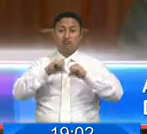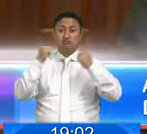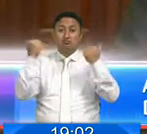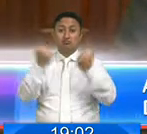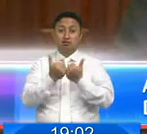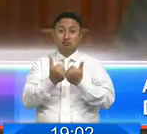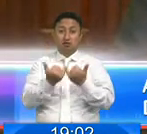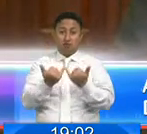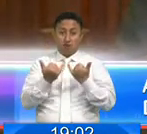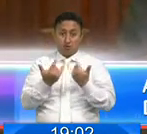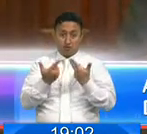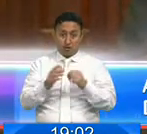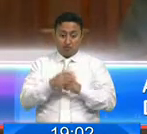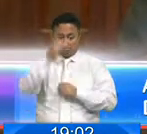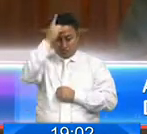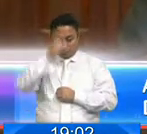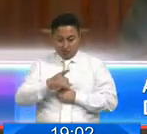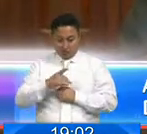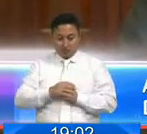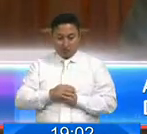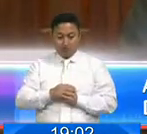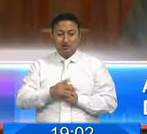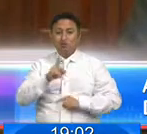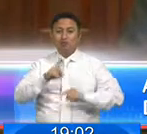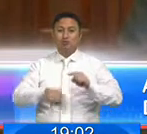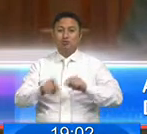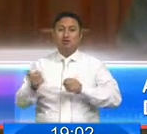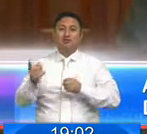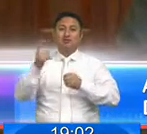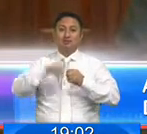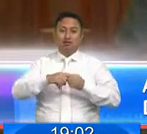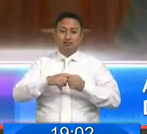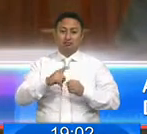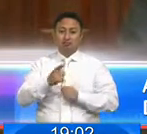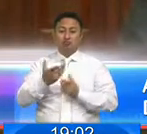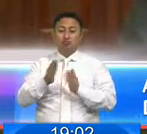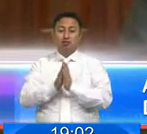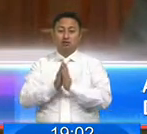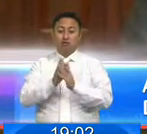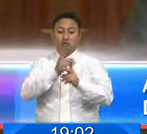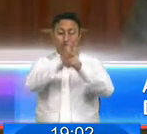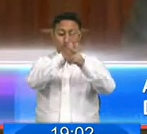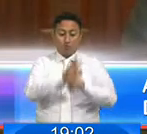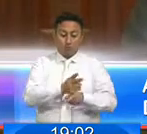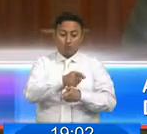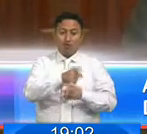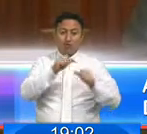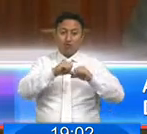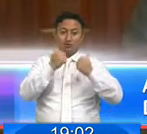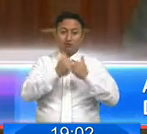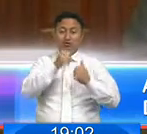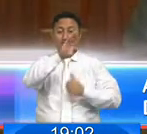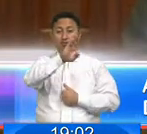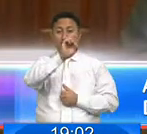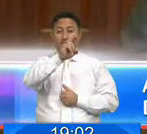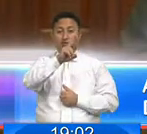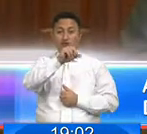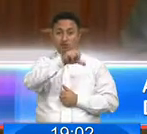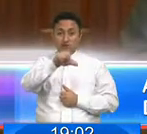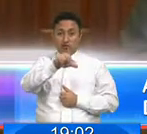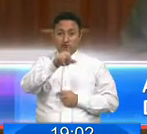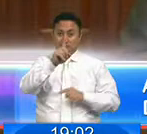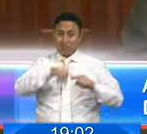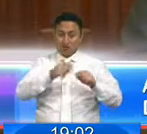Nacional resolviera declarar como improcedente el pedido de levantar la inmunidad parlamentaria a la legisladora Viviana Bonilla y